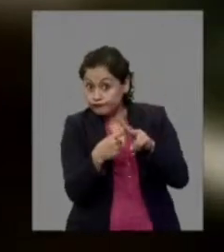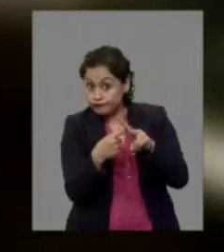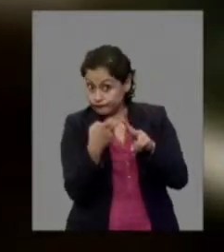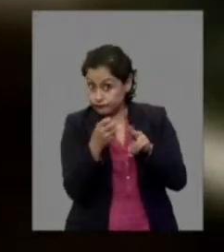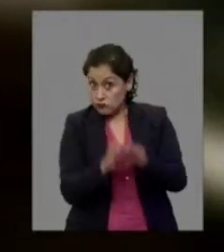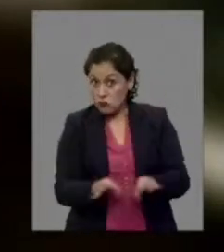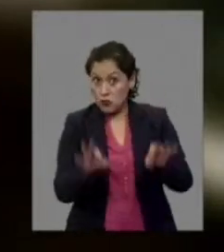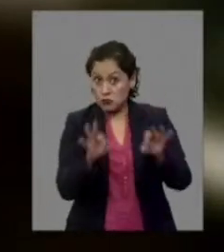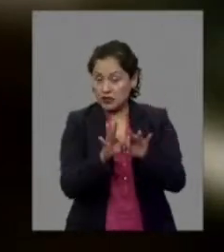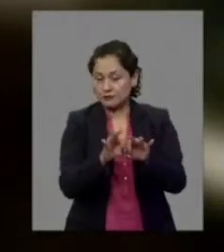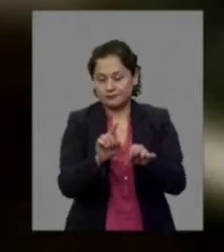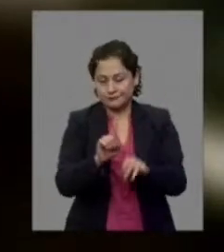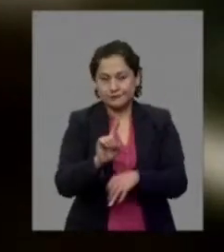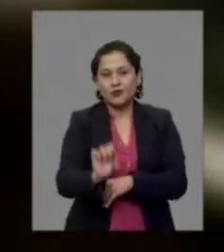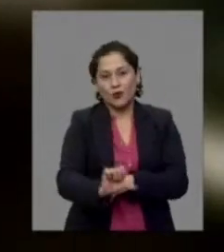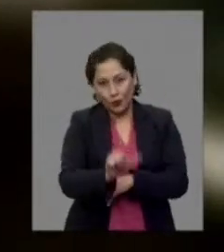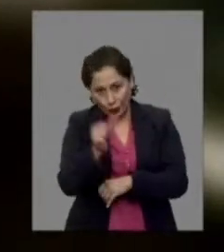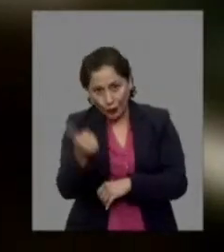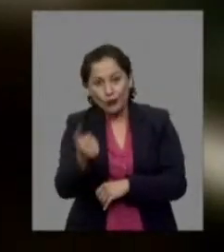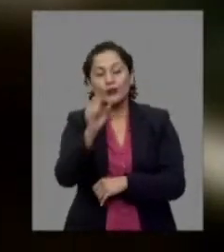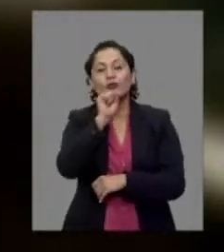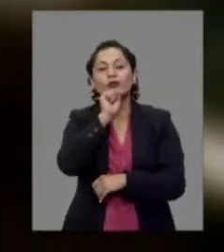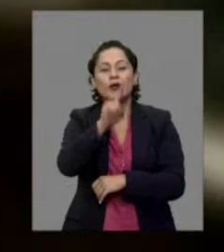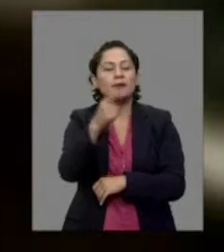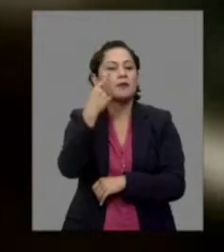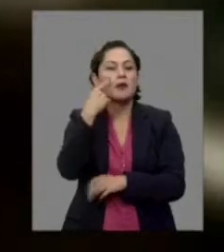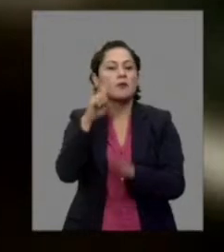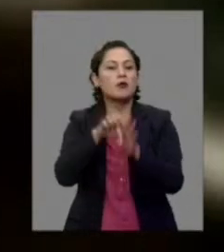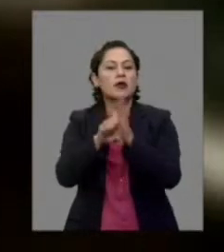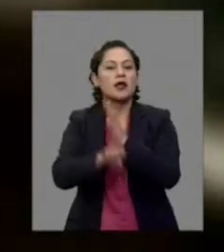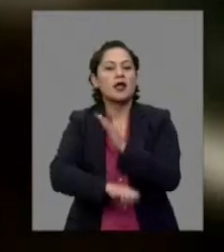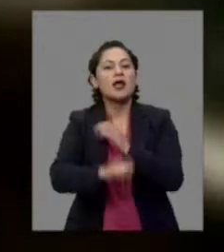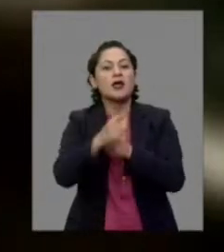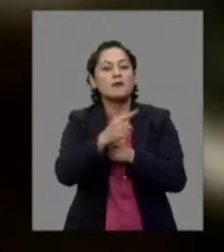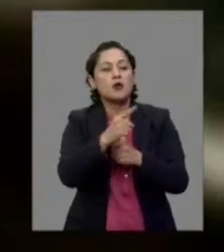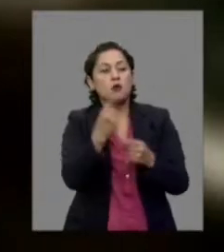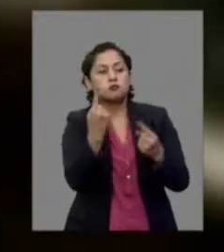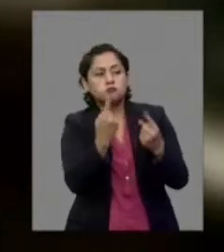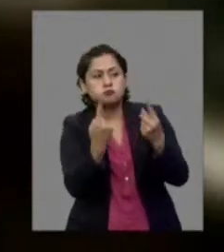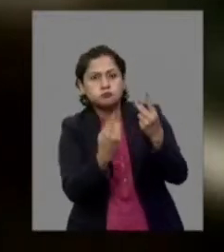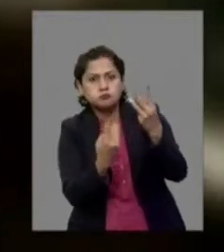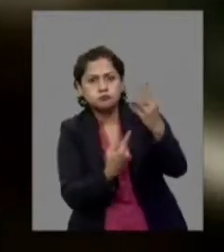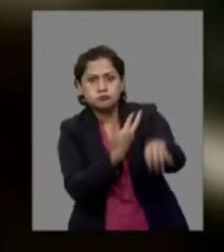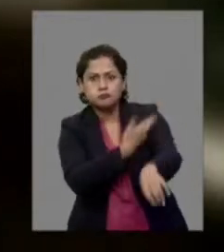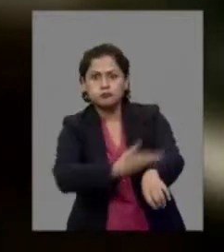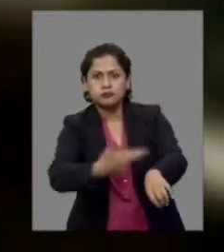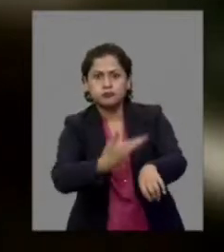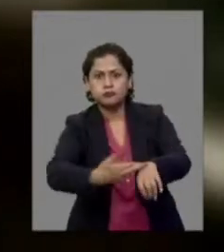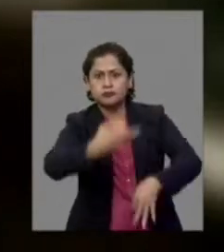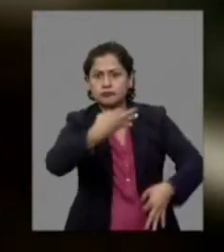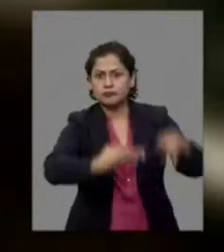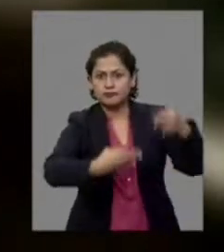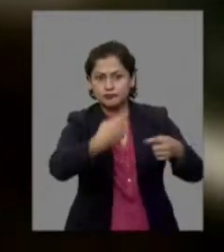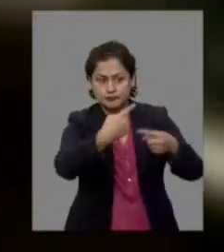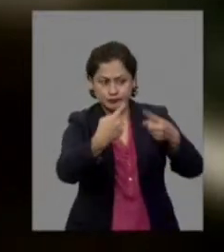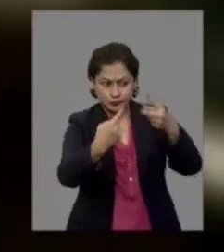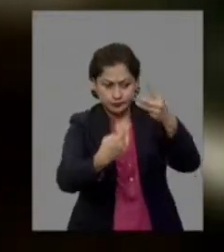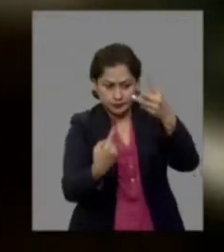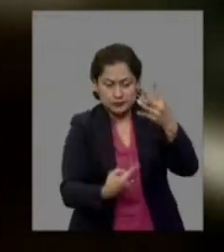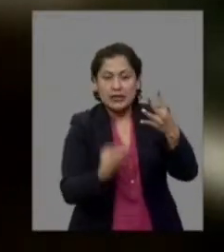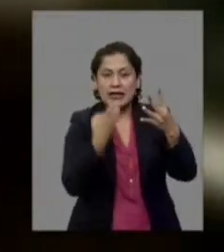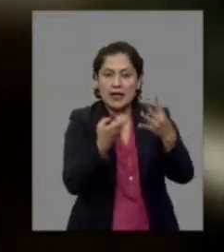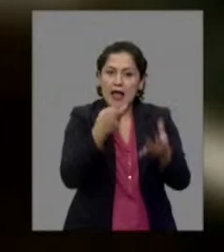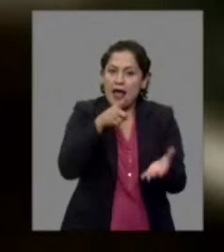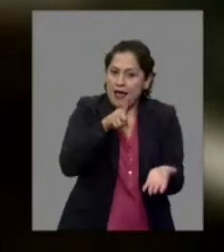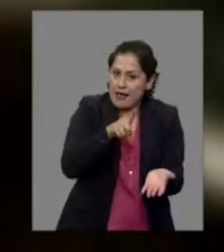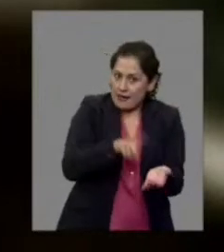sino sobre todo el hecho de que cada tesis surgida en esta disciplina normalmente implica discusiones más